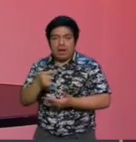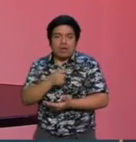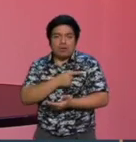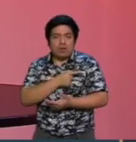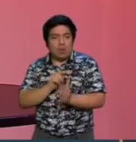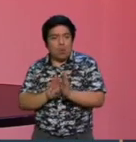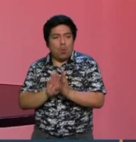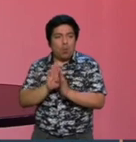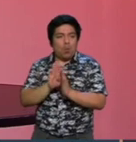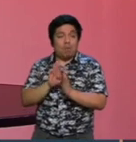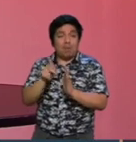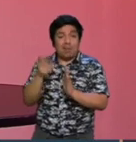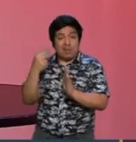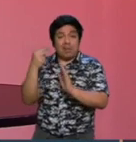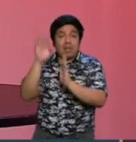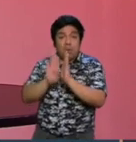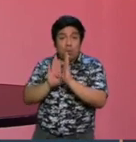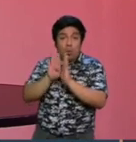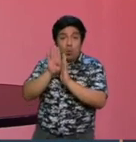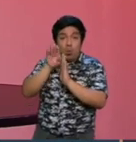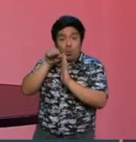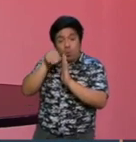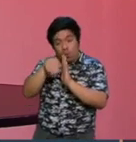sola, en los últimos años sí se nos ha ido apagando.